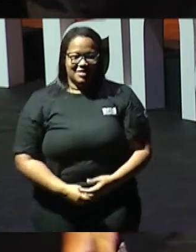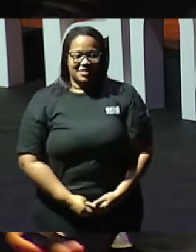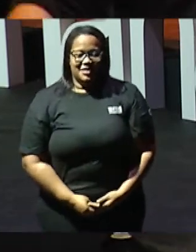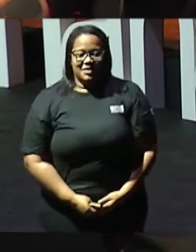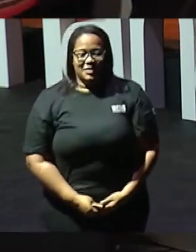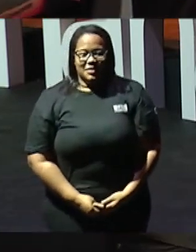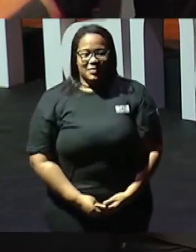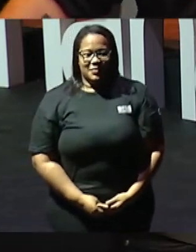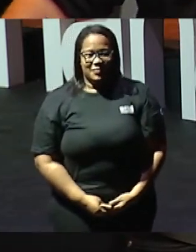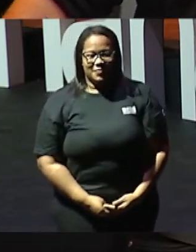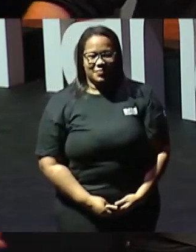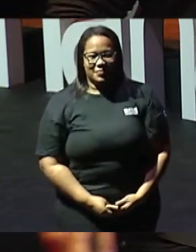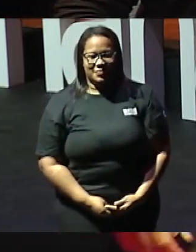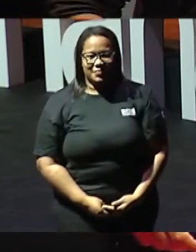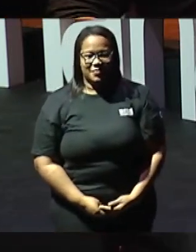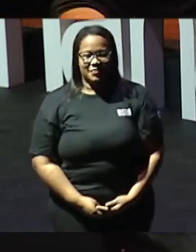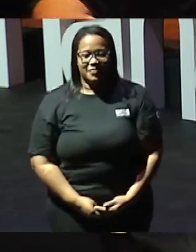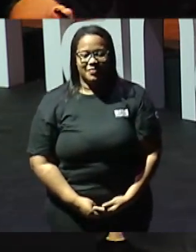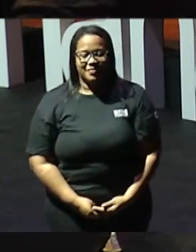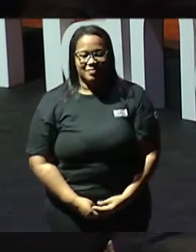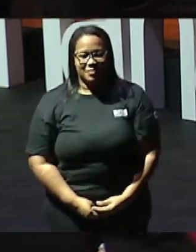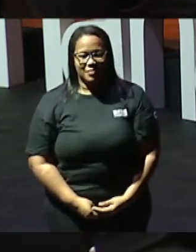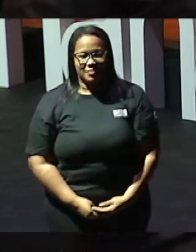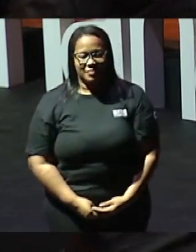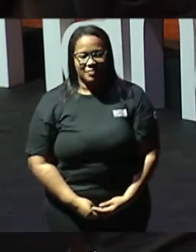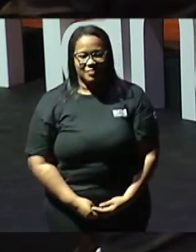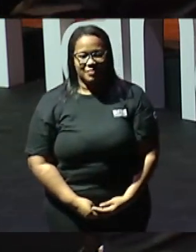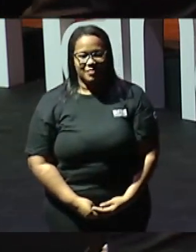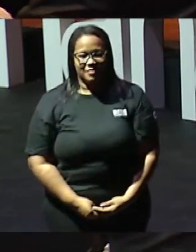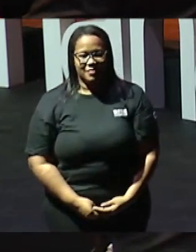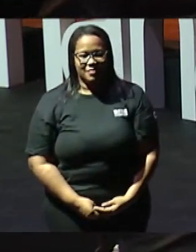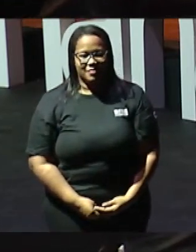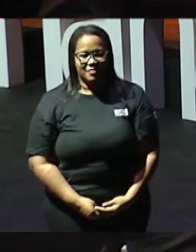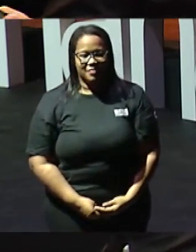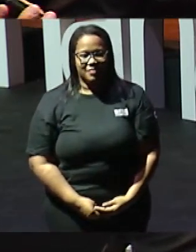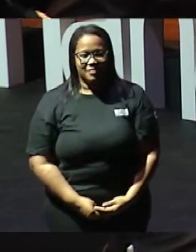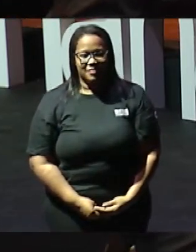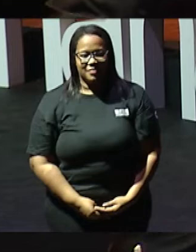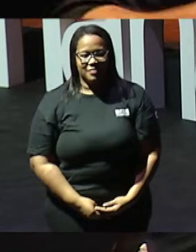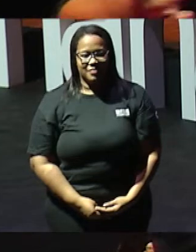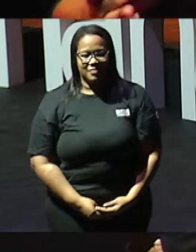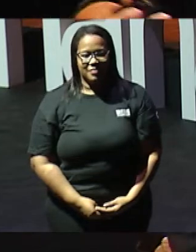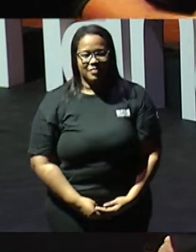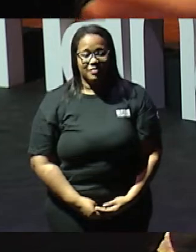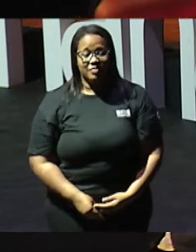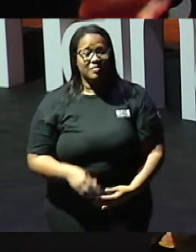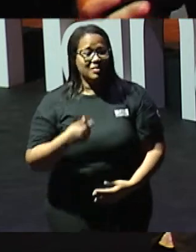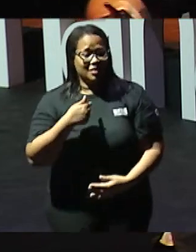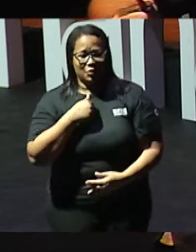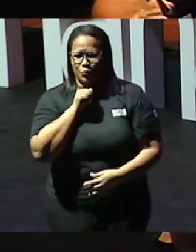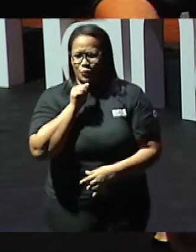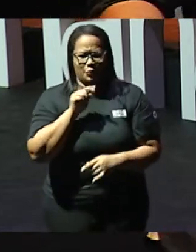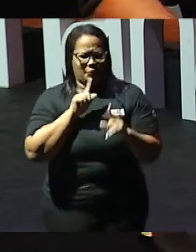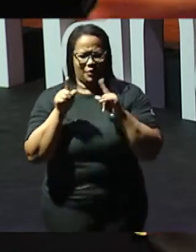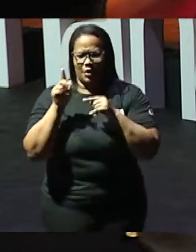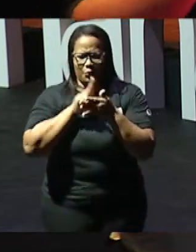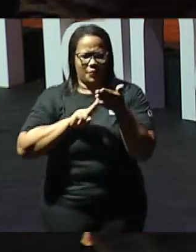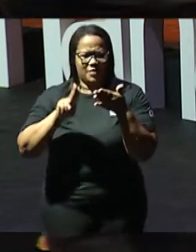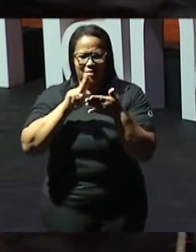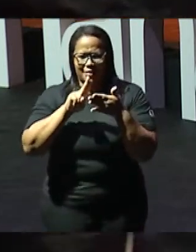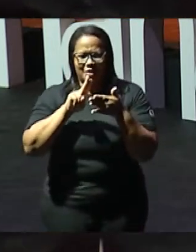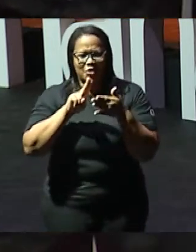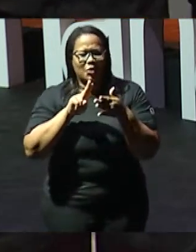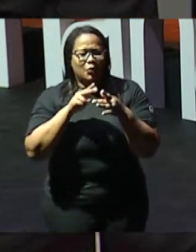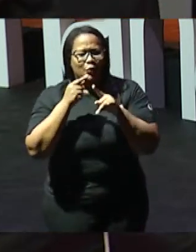después de ahí yo dije bueno yo no voy a estudiar a la universidad agarre dura 1 mes en la universidad dio un